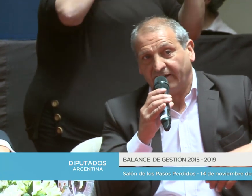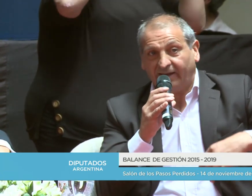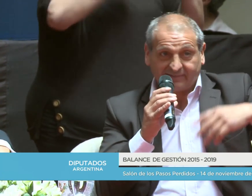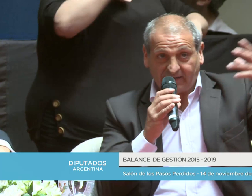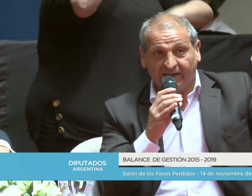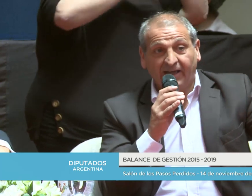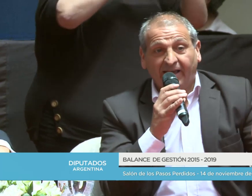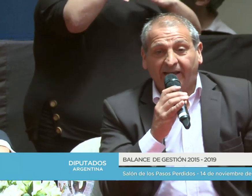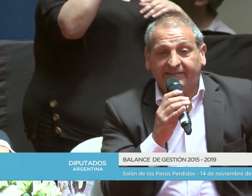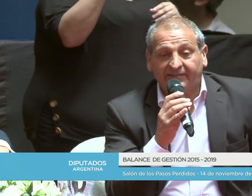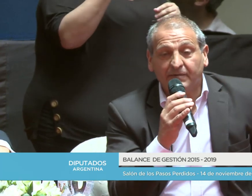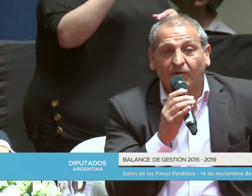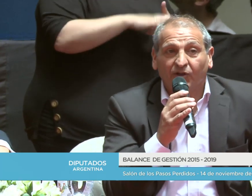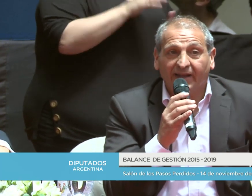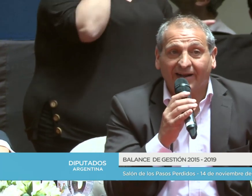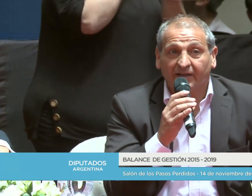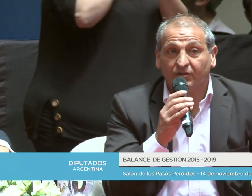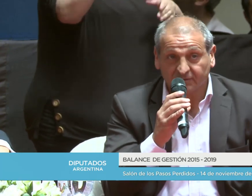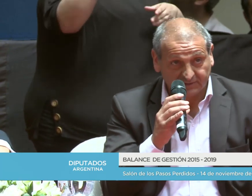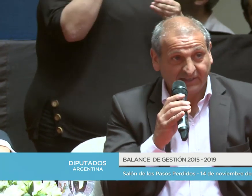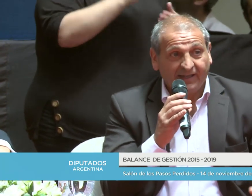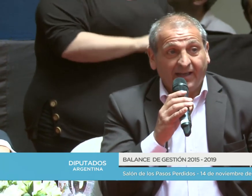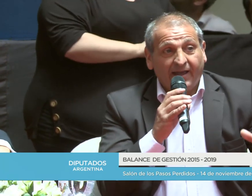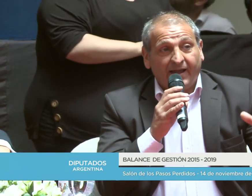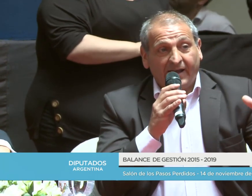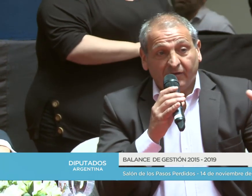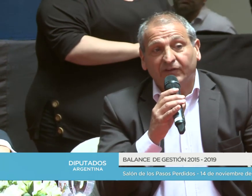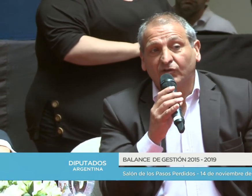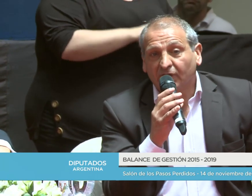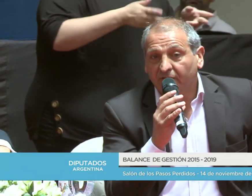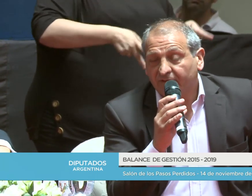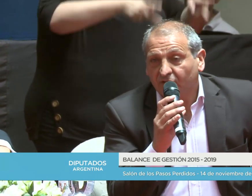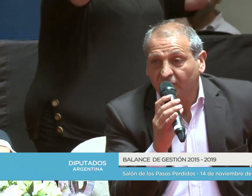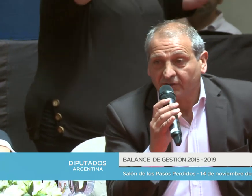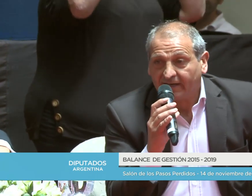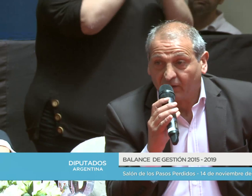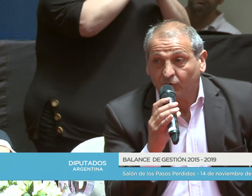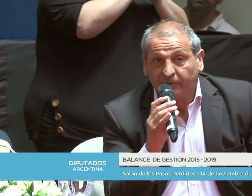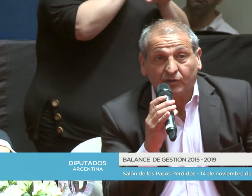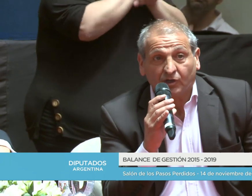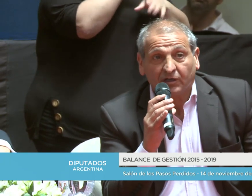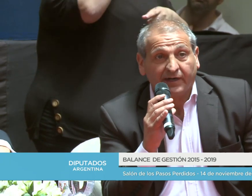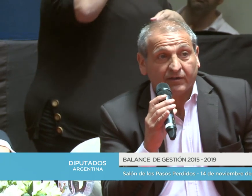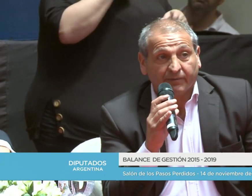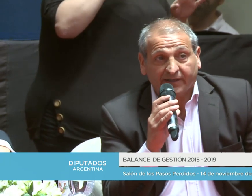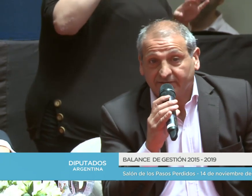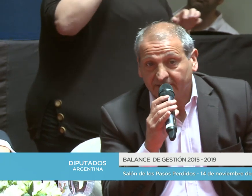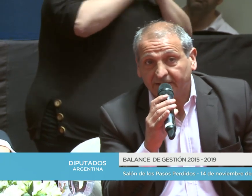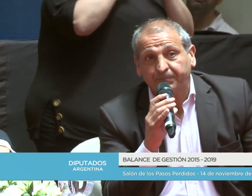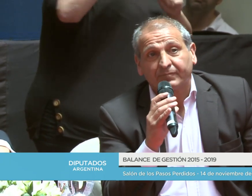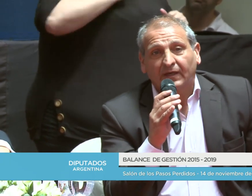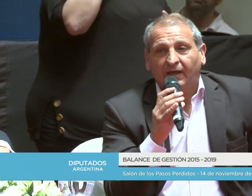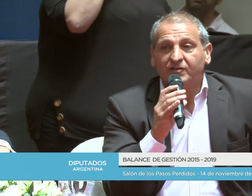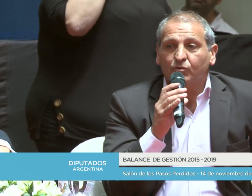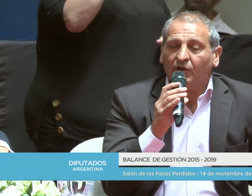construyeron ese símbolo del Art Deco. El edificio es un edificio declarado Monumento Histórico en el año